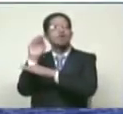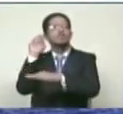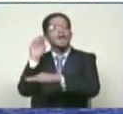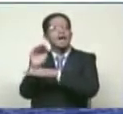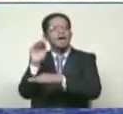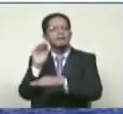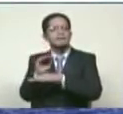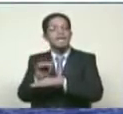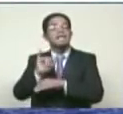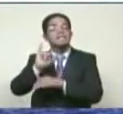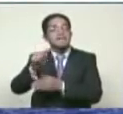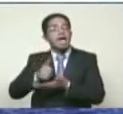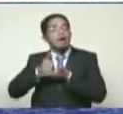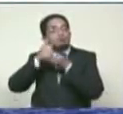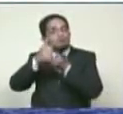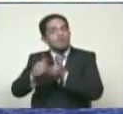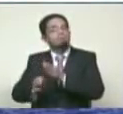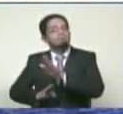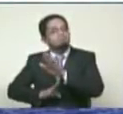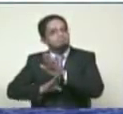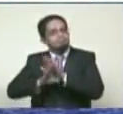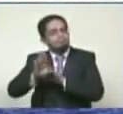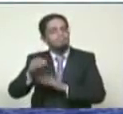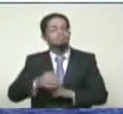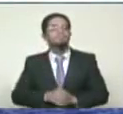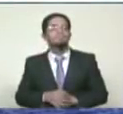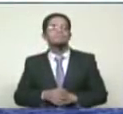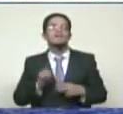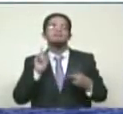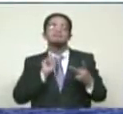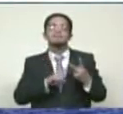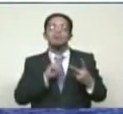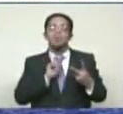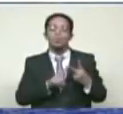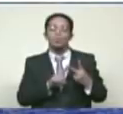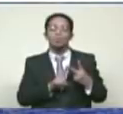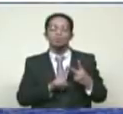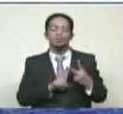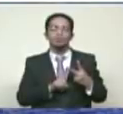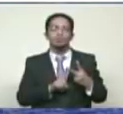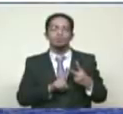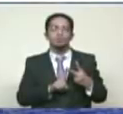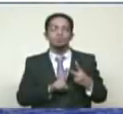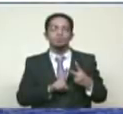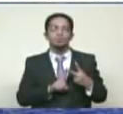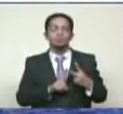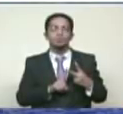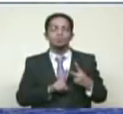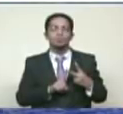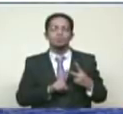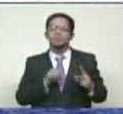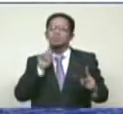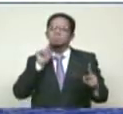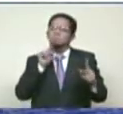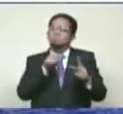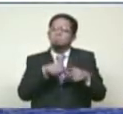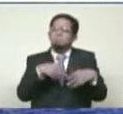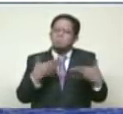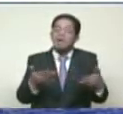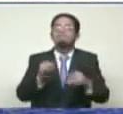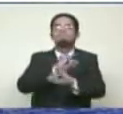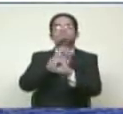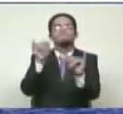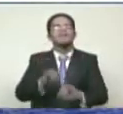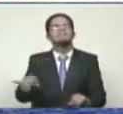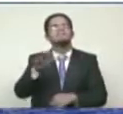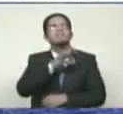y mejorar la estabilidad política. En segundo lugar, la gran prioridad de la felicidad social,